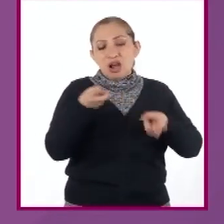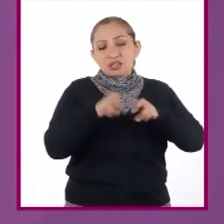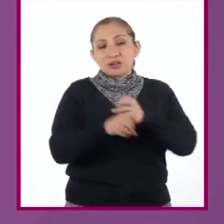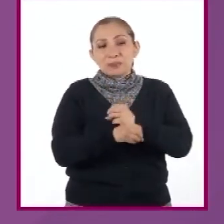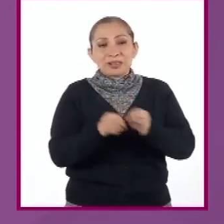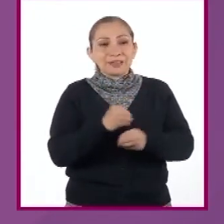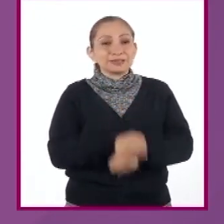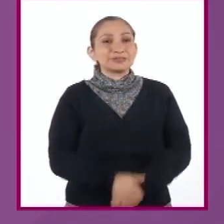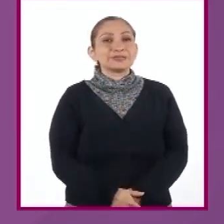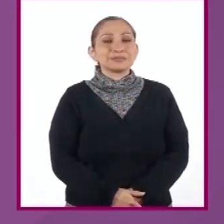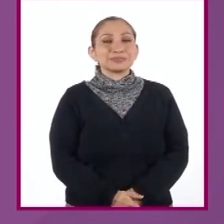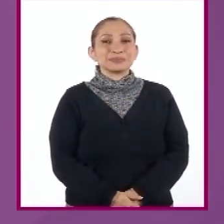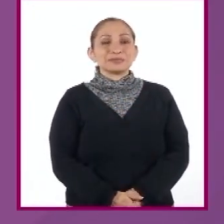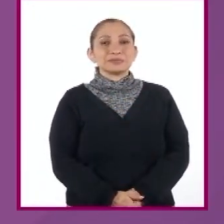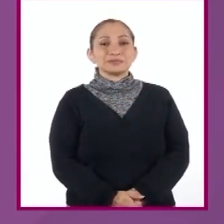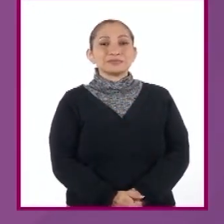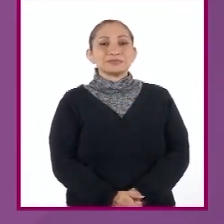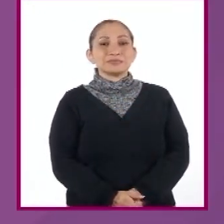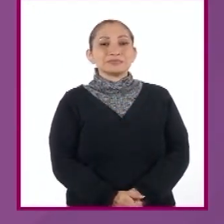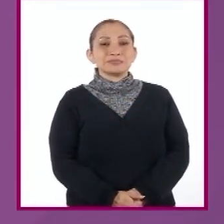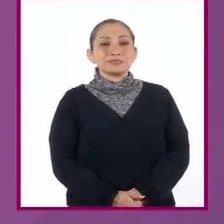objetos.